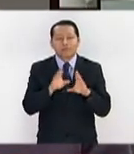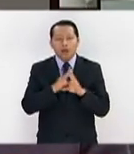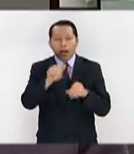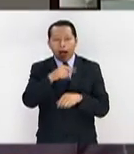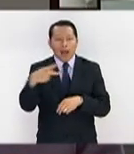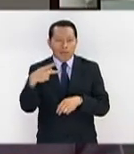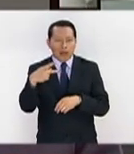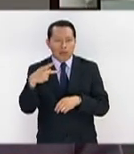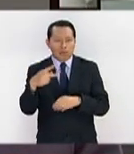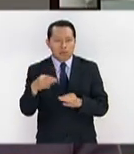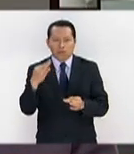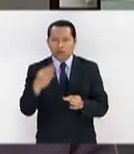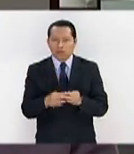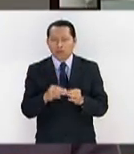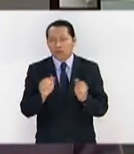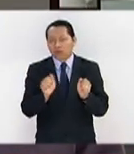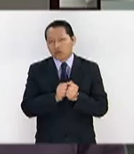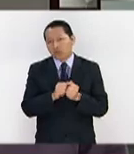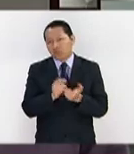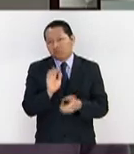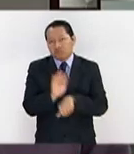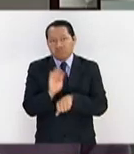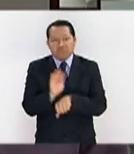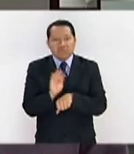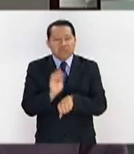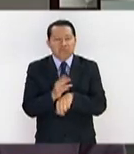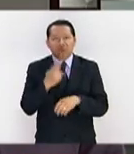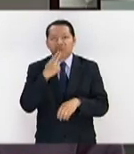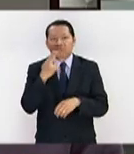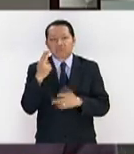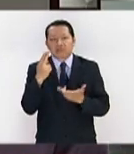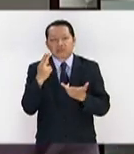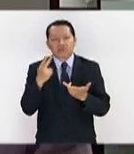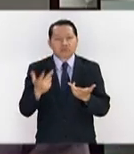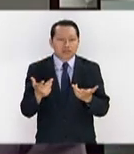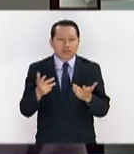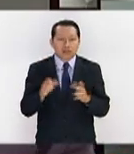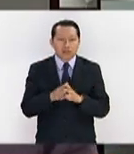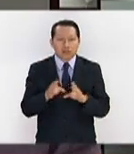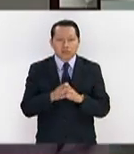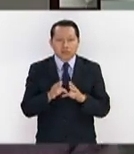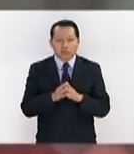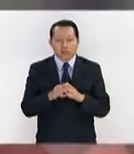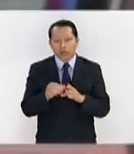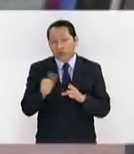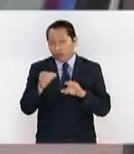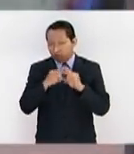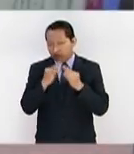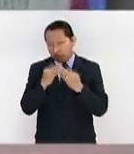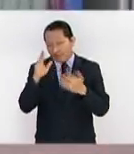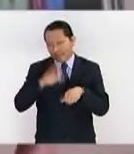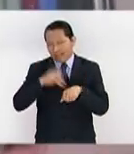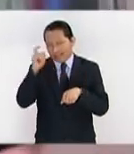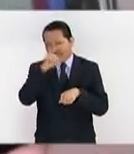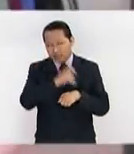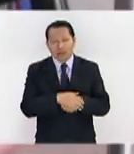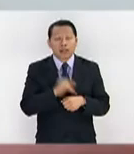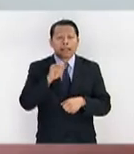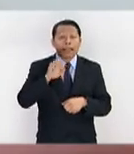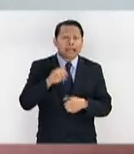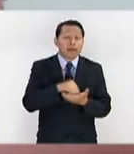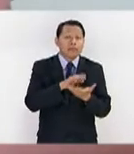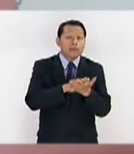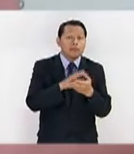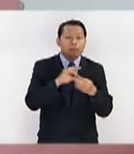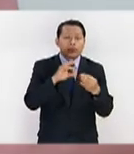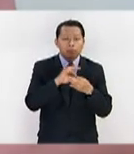app con todas las ventajas que tiene, es muy difícil tenerlo de otra manera, ¿no? Cifras del INE